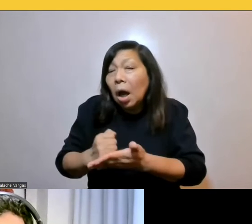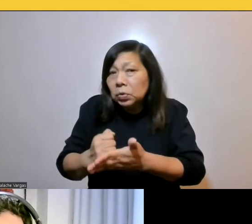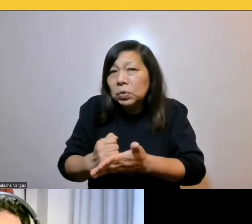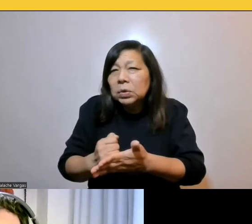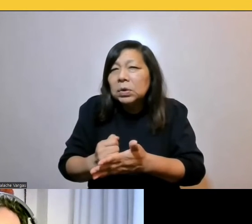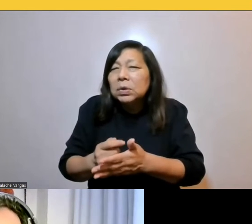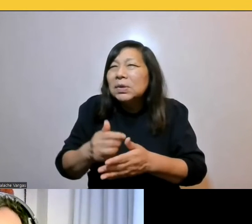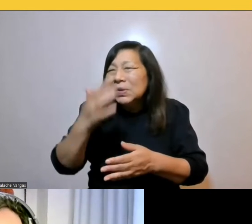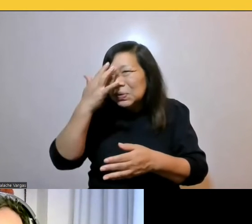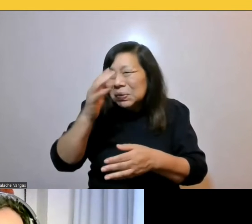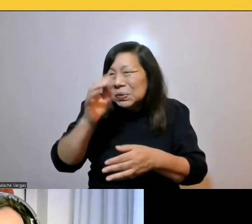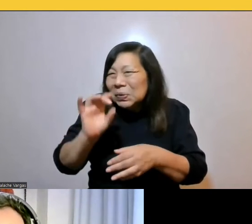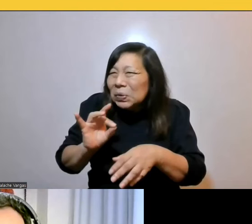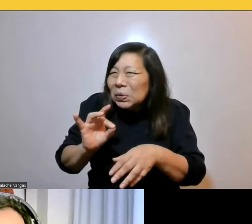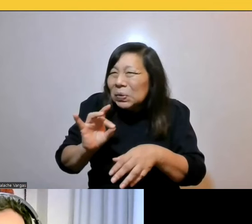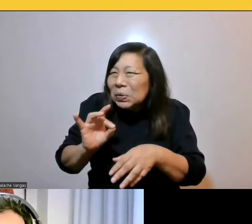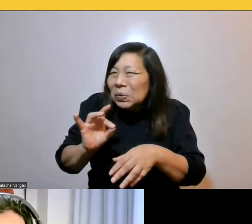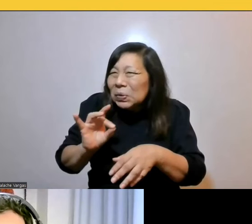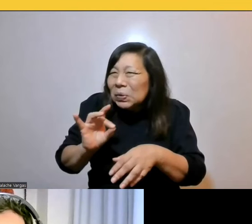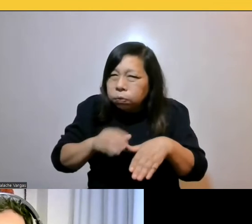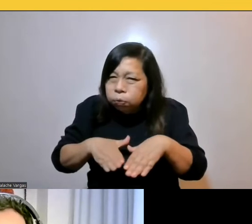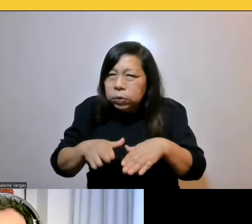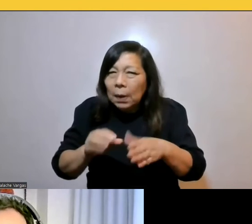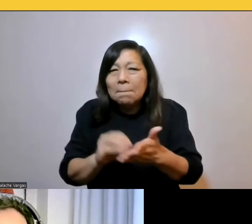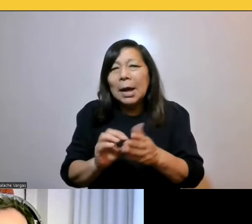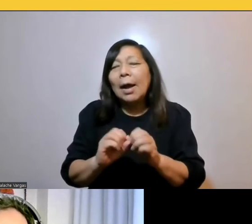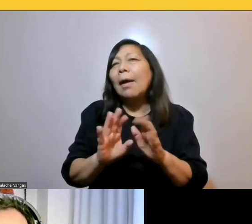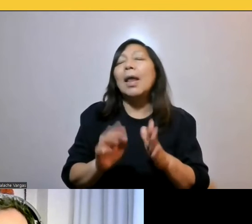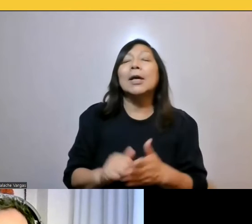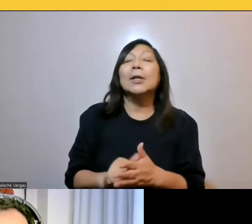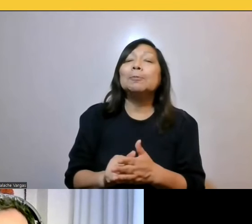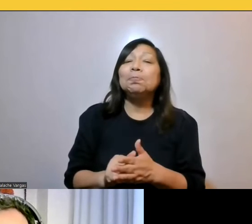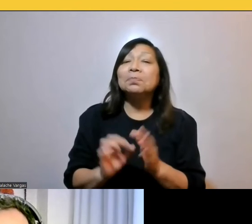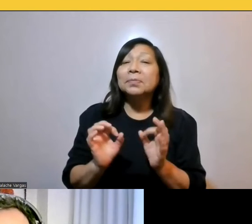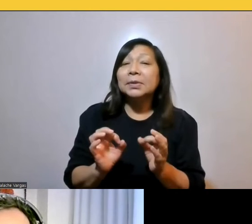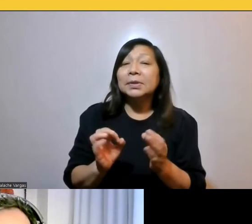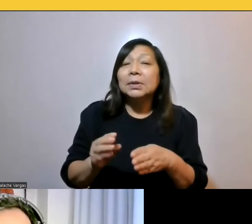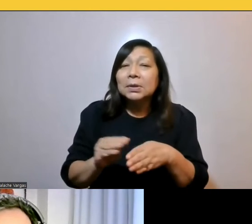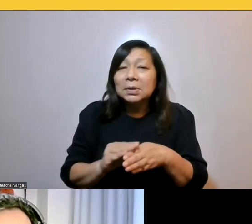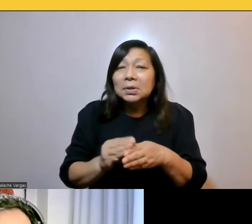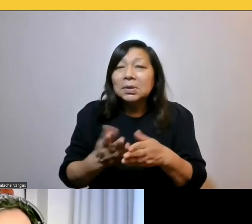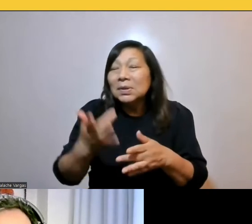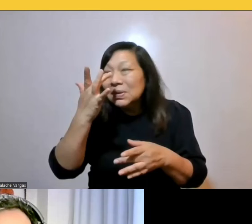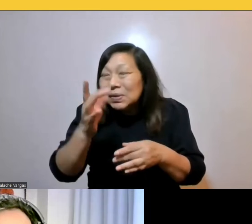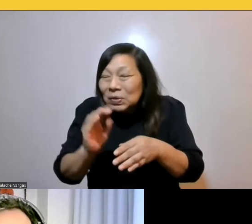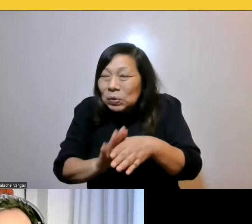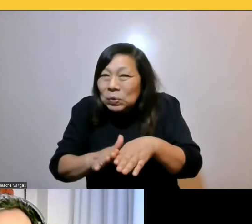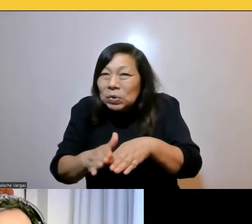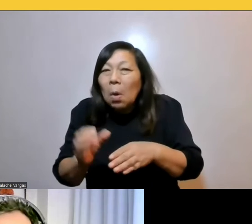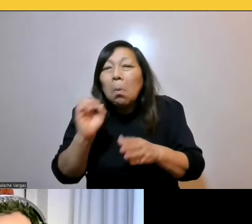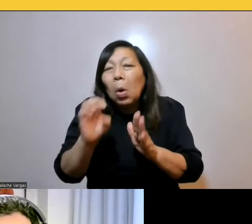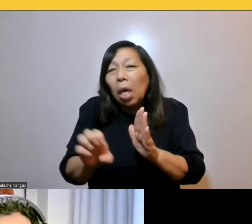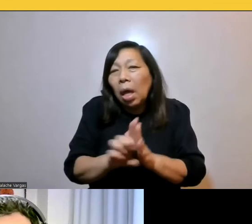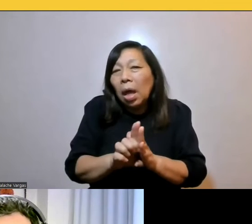riesgo de infecciones. Lo que hay que tener en claro es si es que esta irritación es por una infección o, por